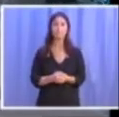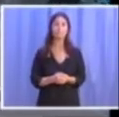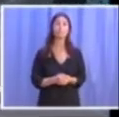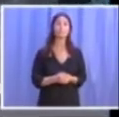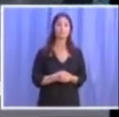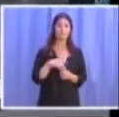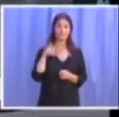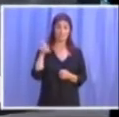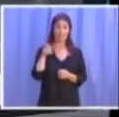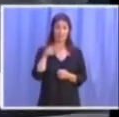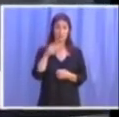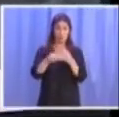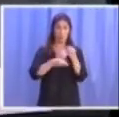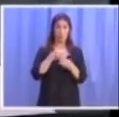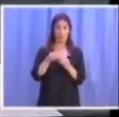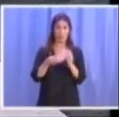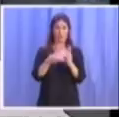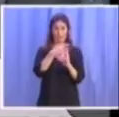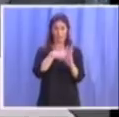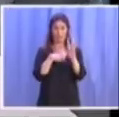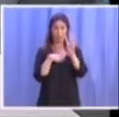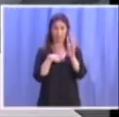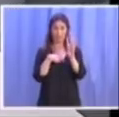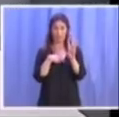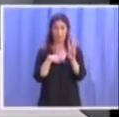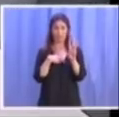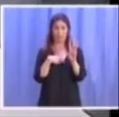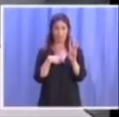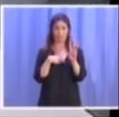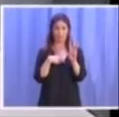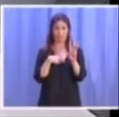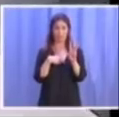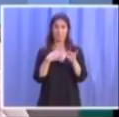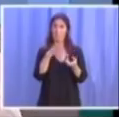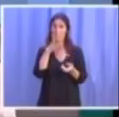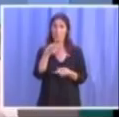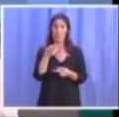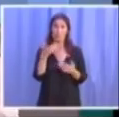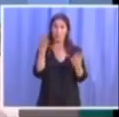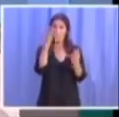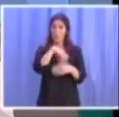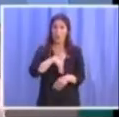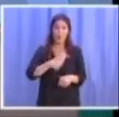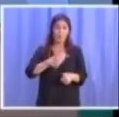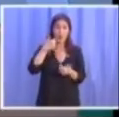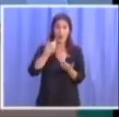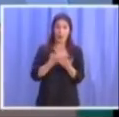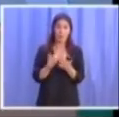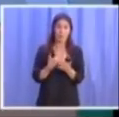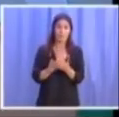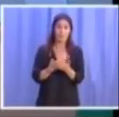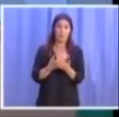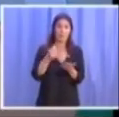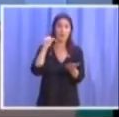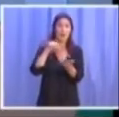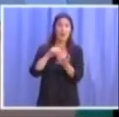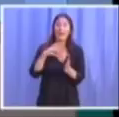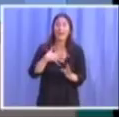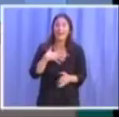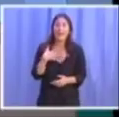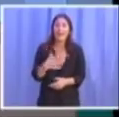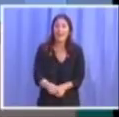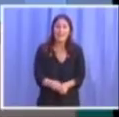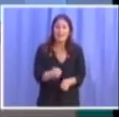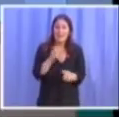que van a hacer los tres partidos que están ahí situados, porque no tienen otro remedio. La ciudad, vamos a ver, el ayuntamiento